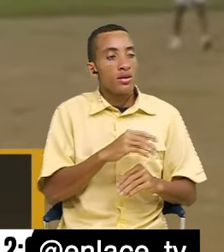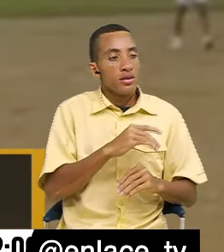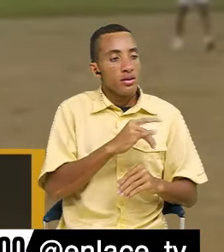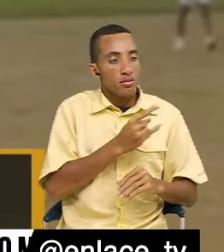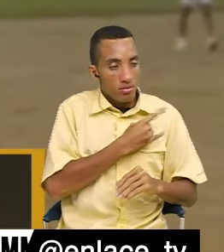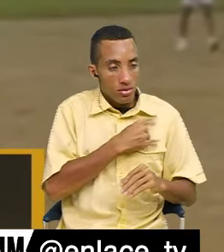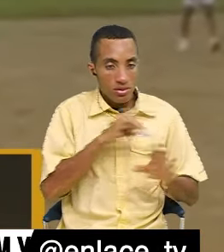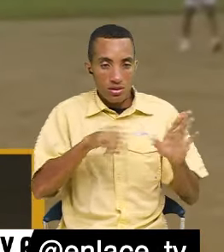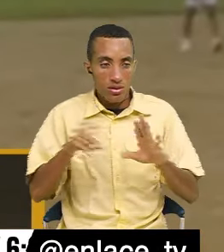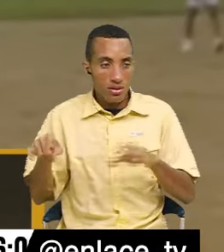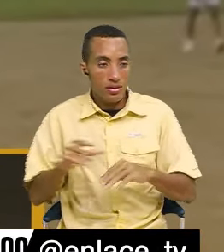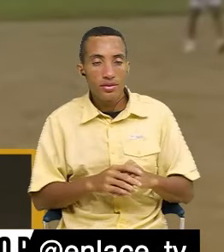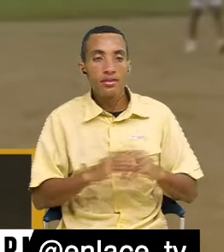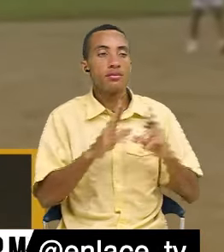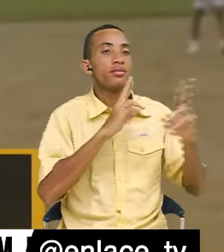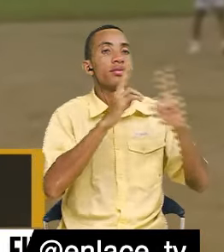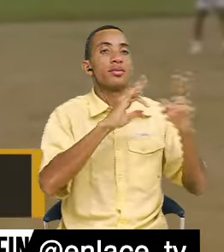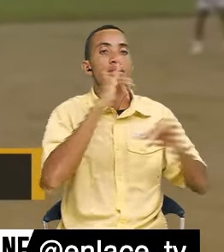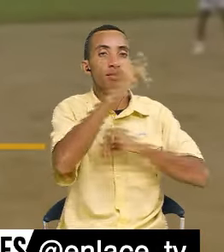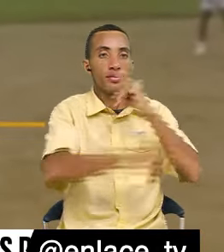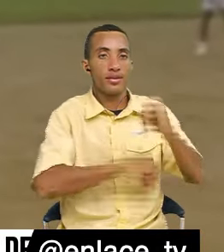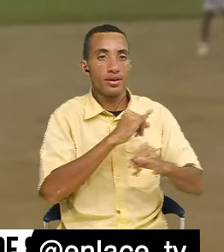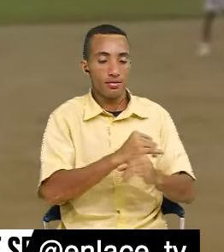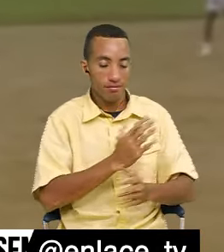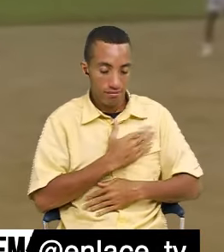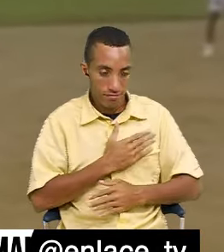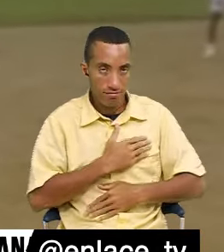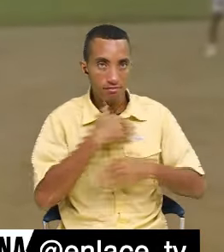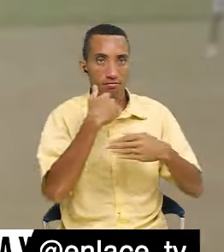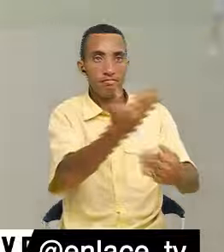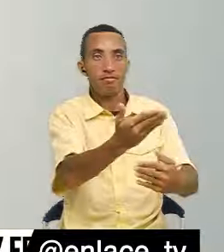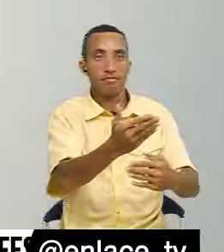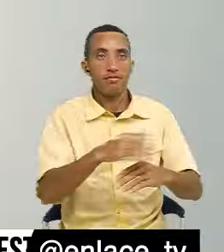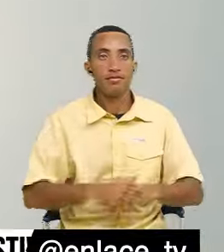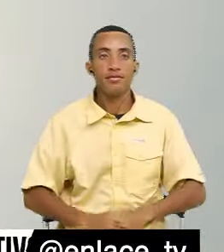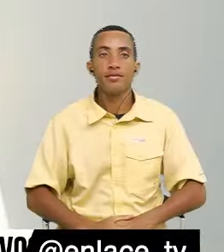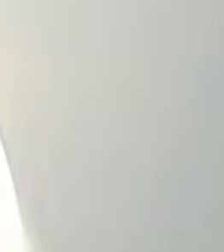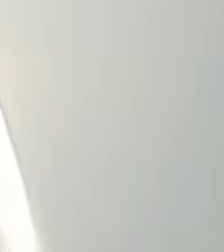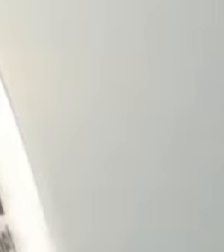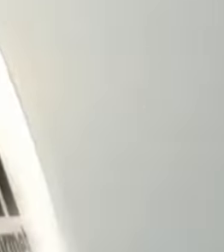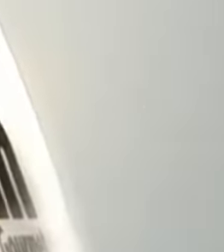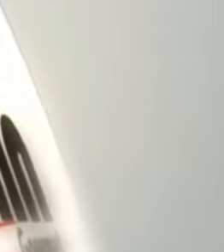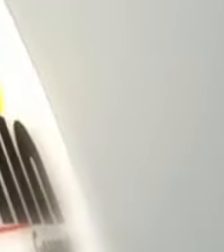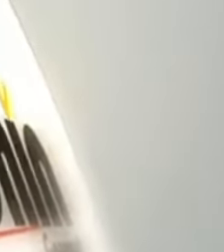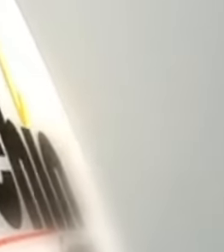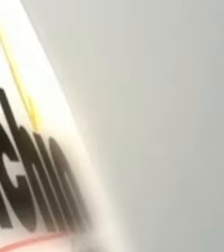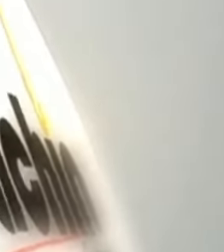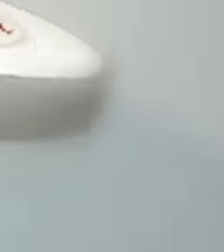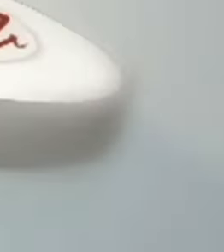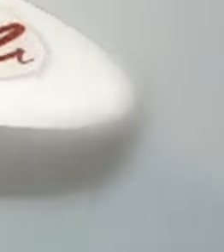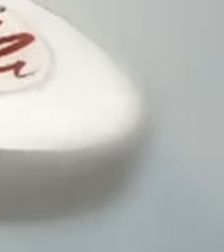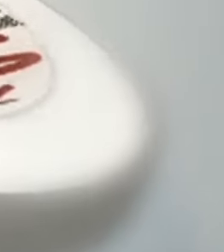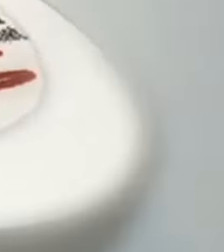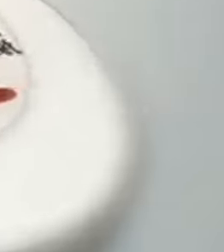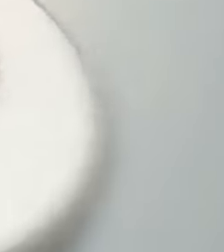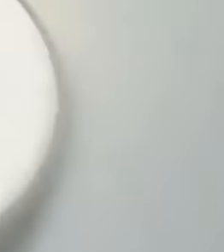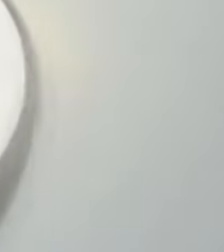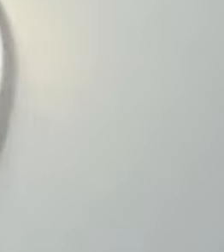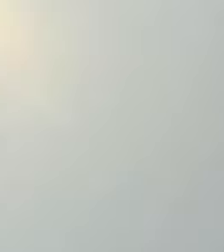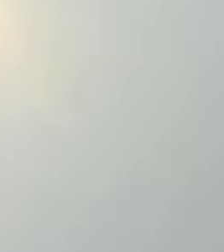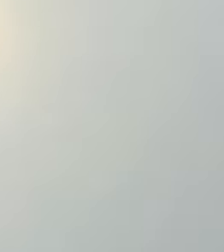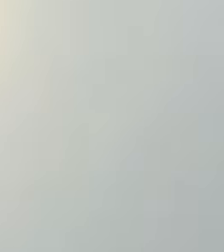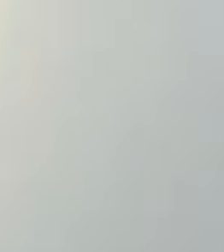Enlace Noticias felicita a la campeona suramericana barranqueña. Hasta aquí los deportes, con el patrocinio de